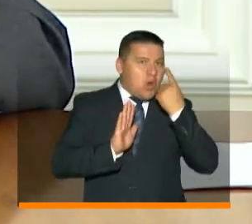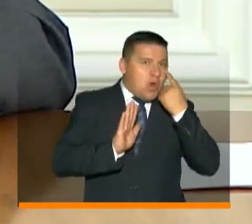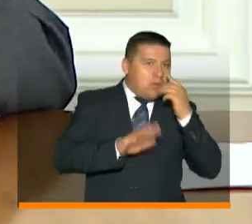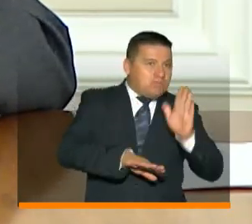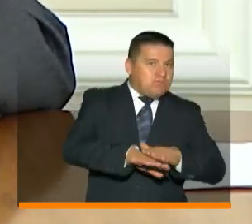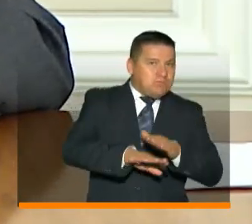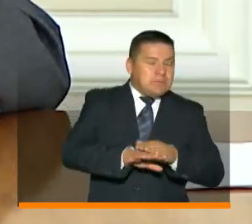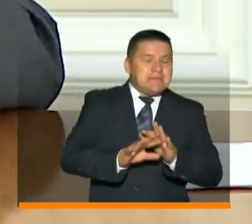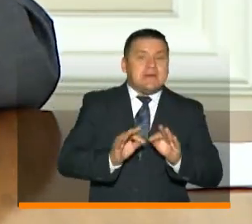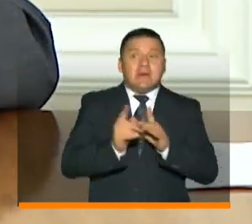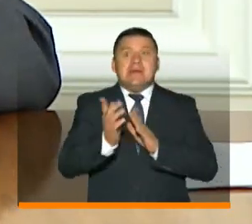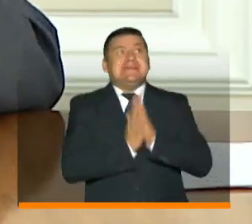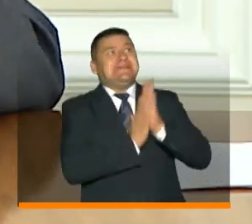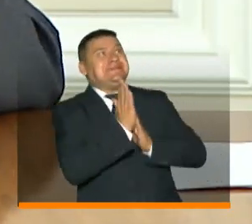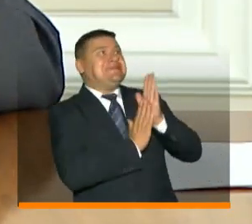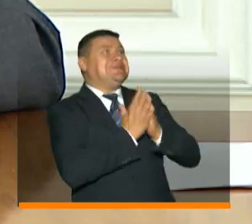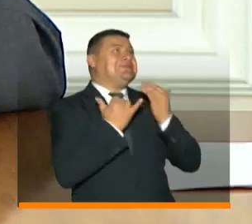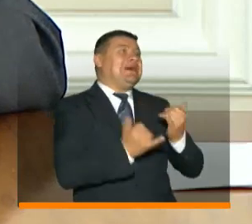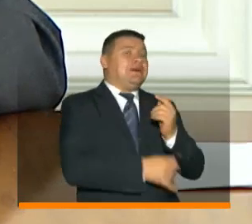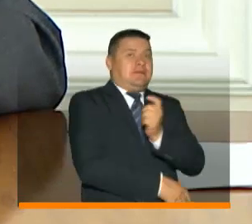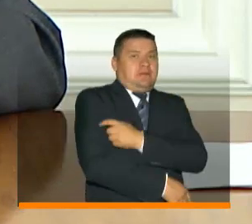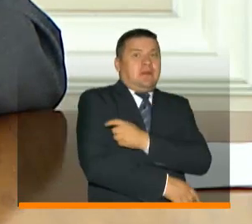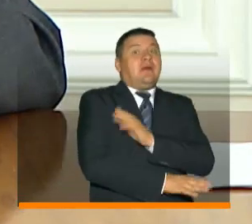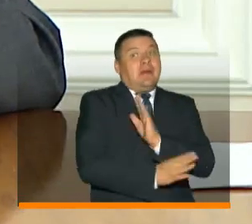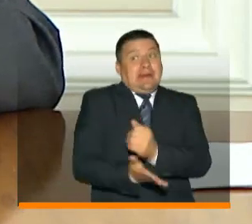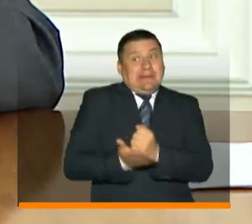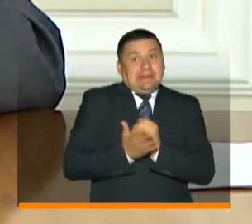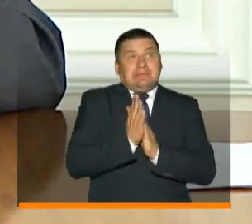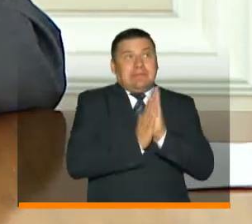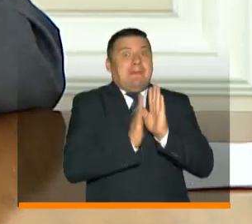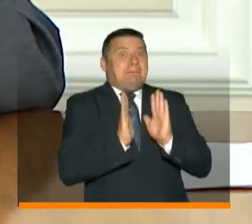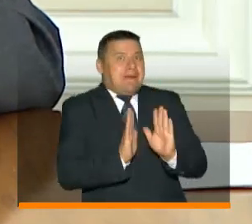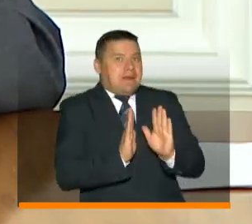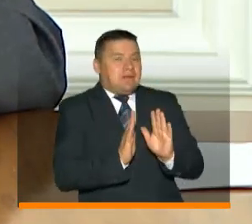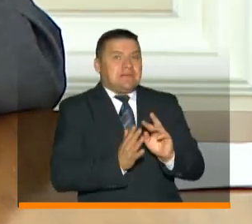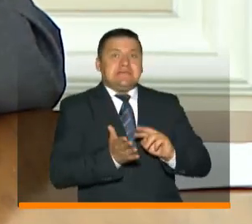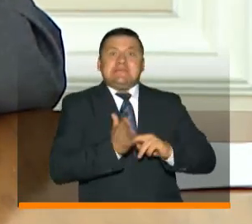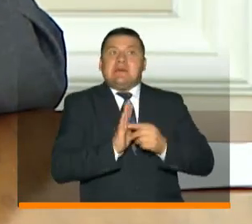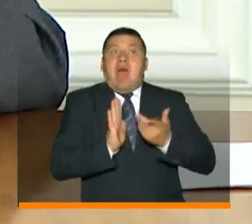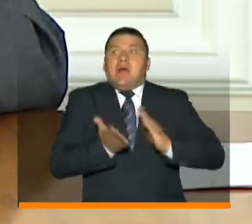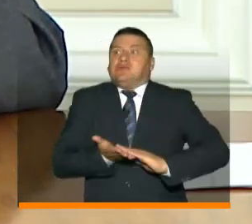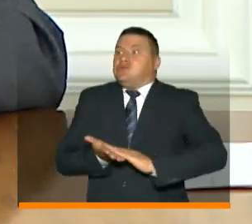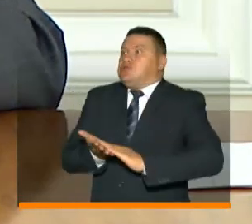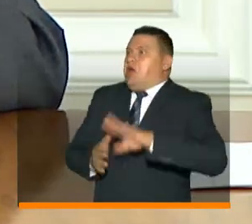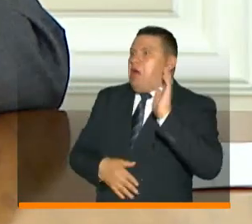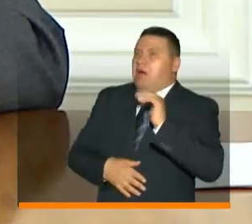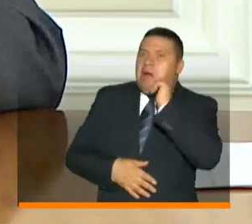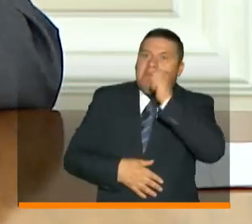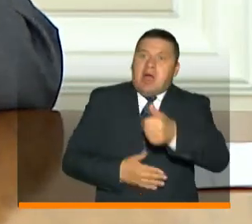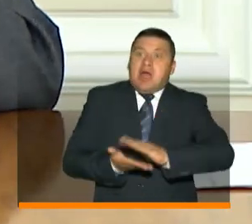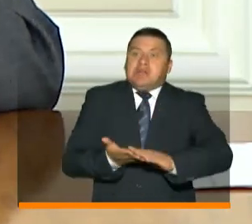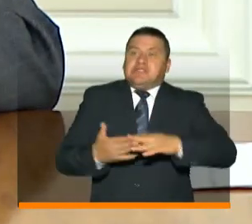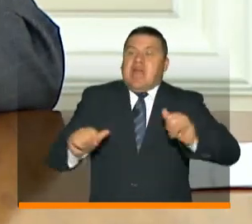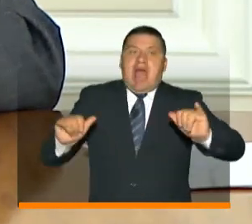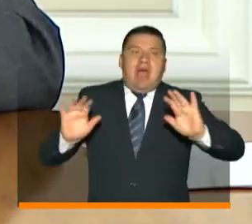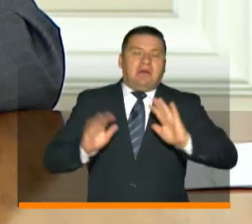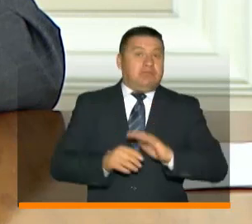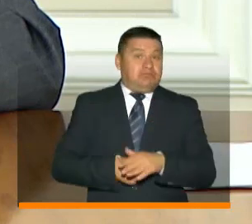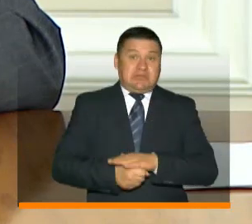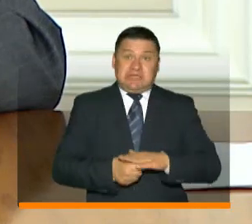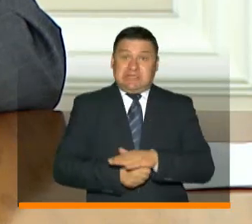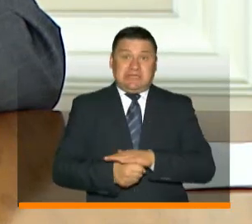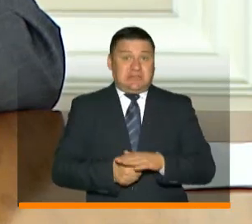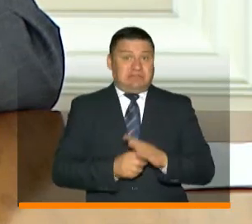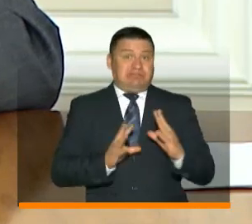tener una vacuna indudablemente nos va a ayudar, pero eso no va a solucionarnos de la noche a la mañana la situación, es